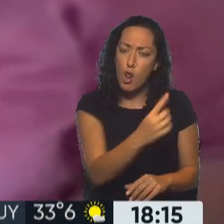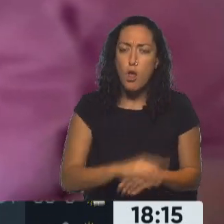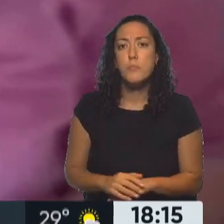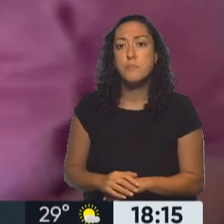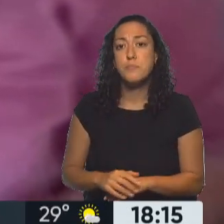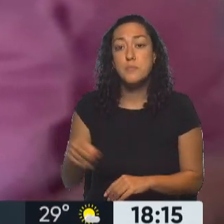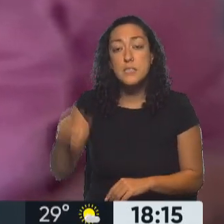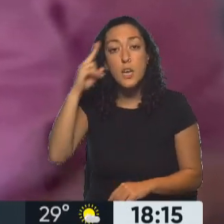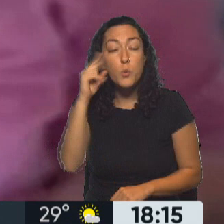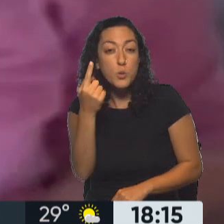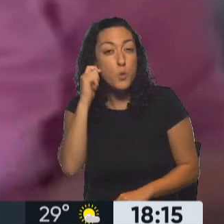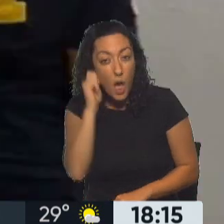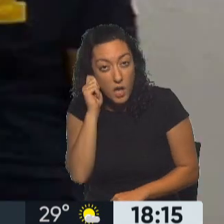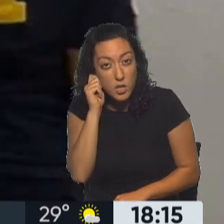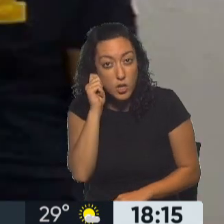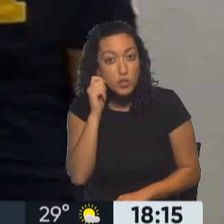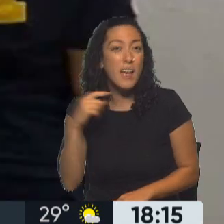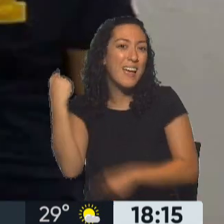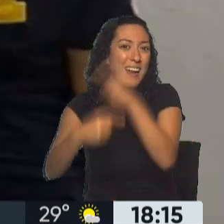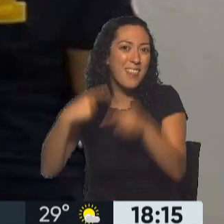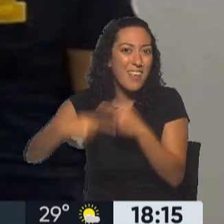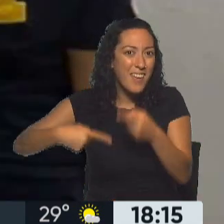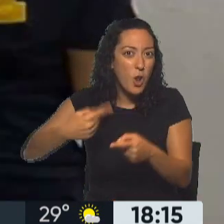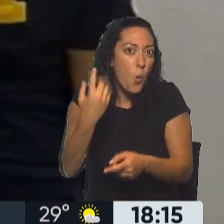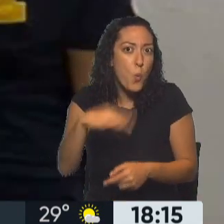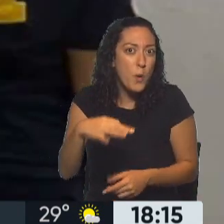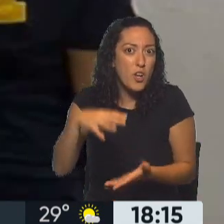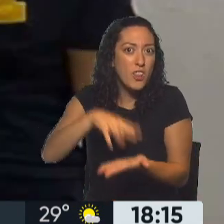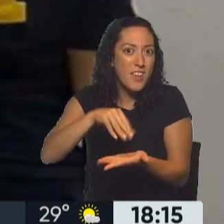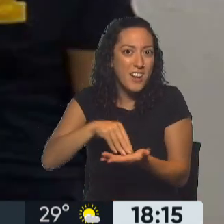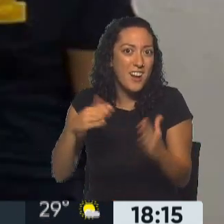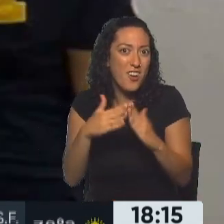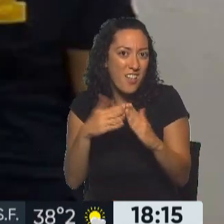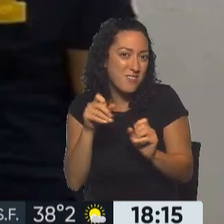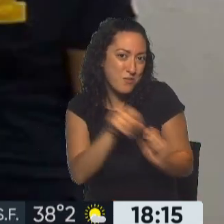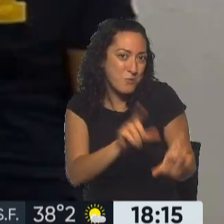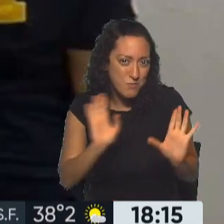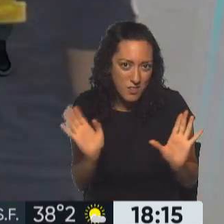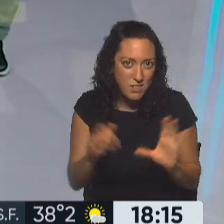años, era una persona grande, él era el único heredero, o sea, las propiedades que tenía le iban a quedar a él.